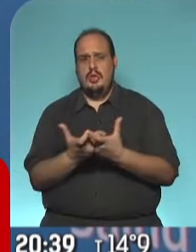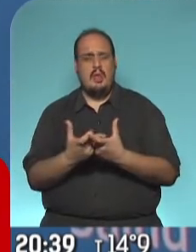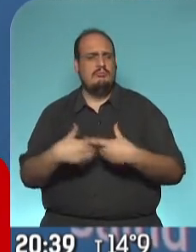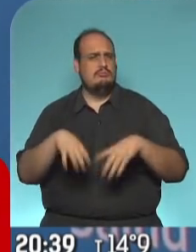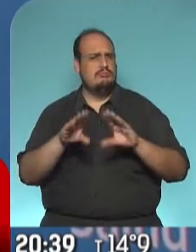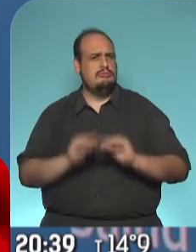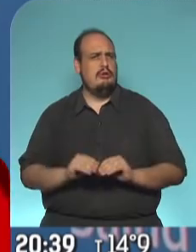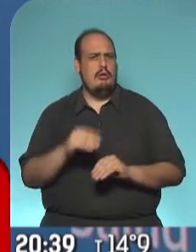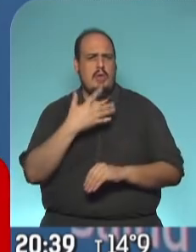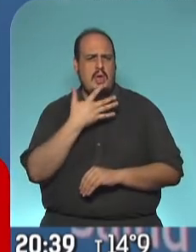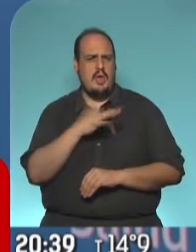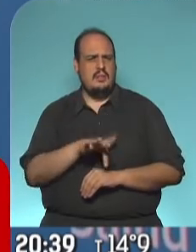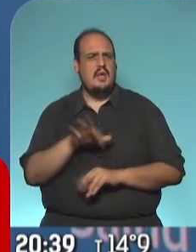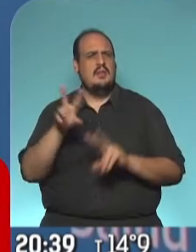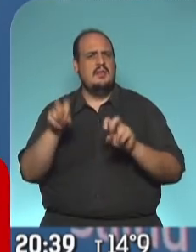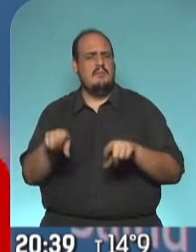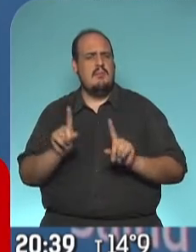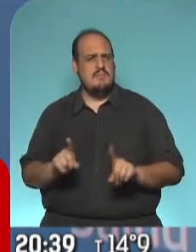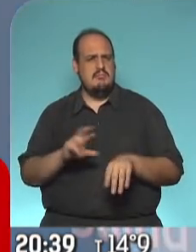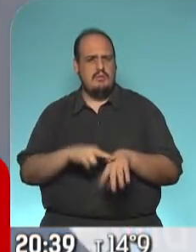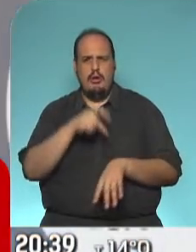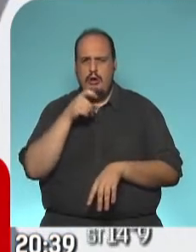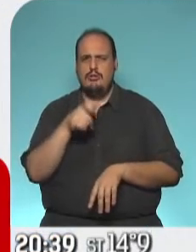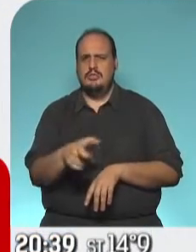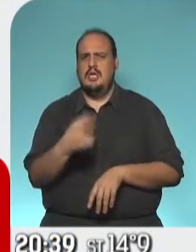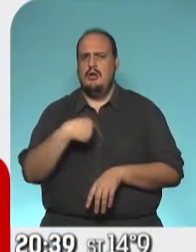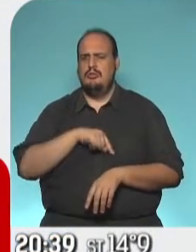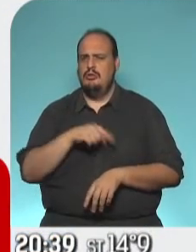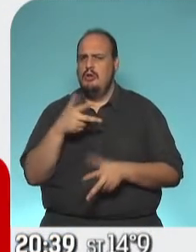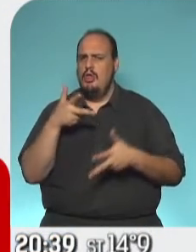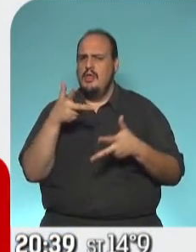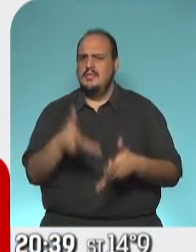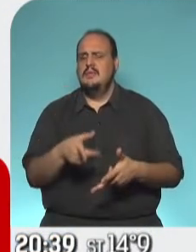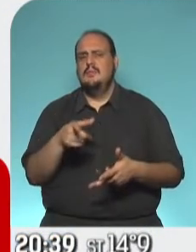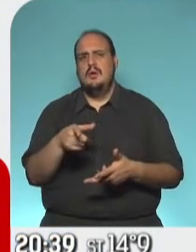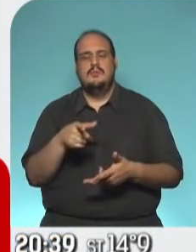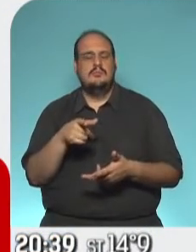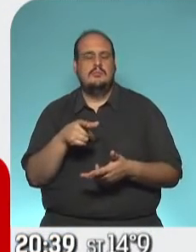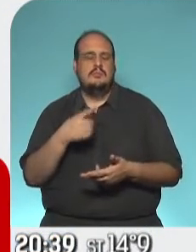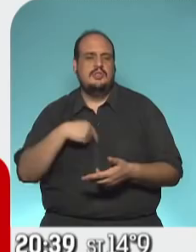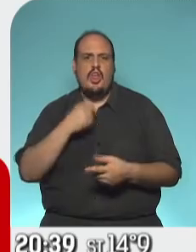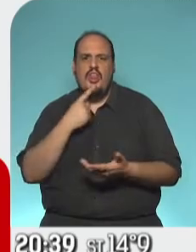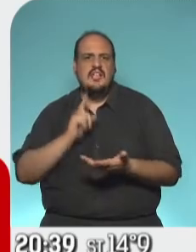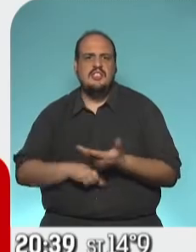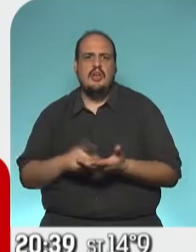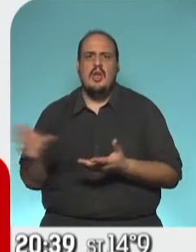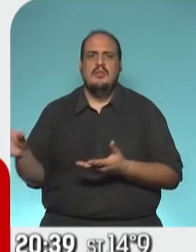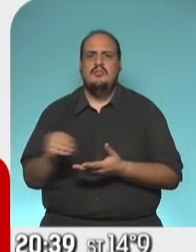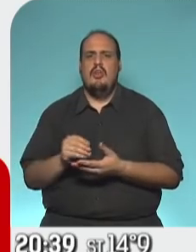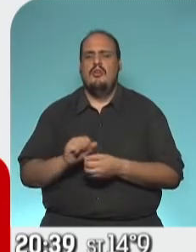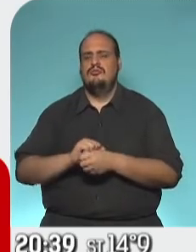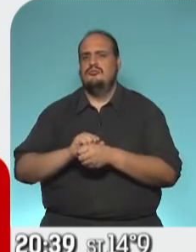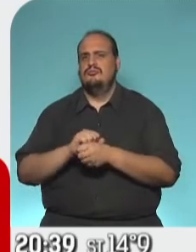comprendido permanentemente este consejo que se brinda a partir de la búsqueda de tener una fuerte política preventiva que establece el ministro Ginés